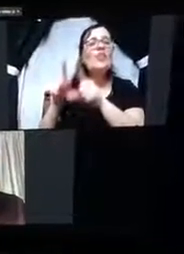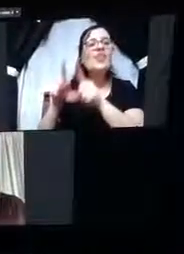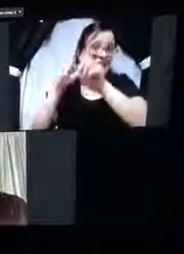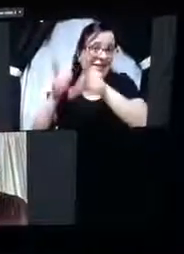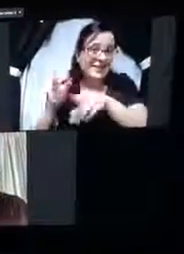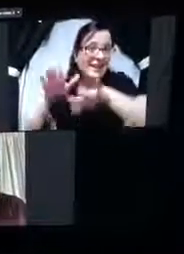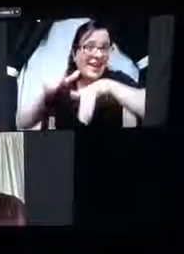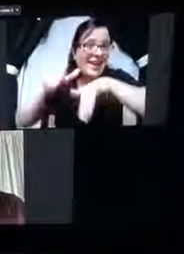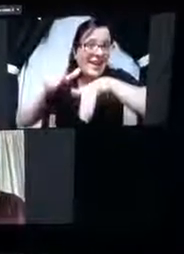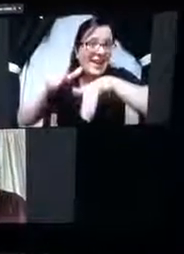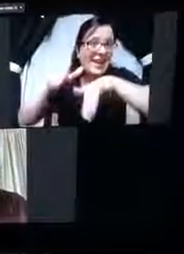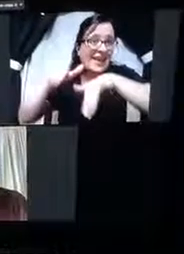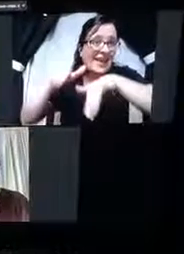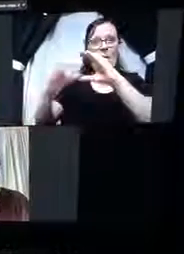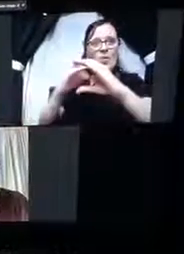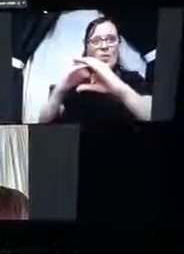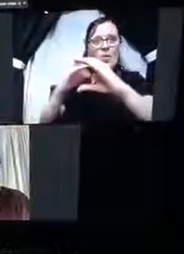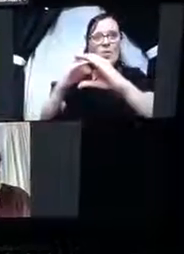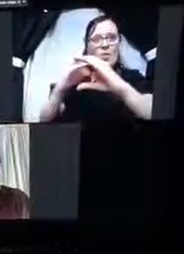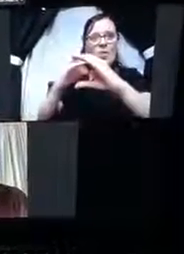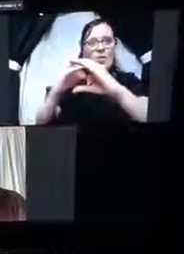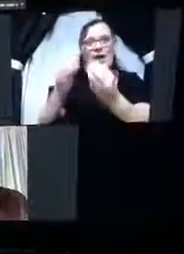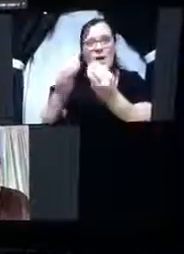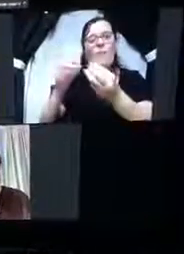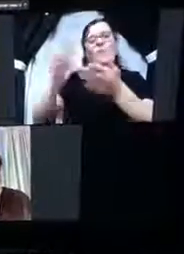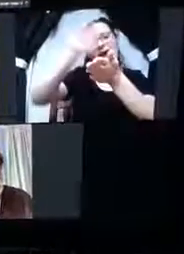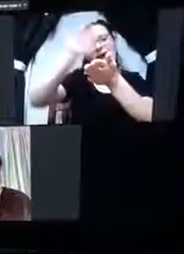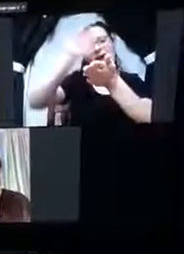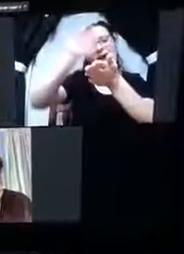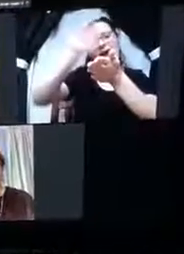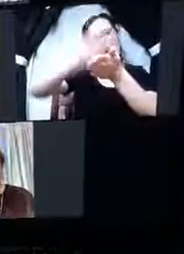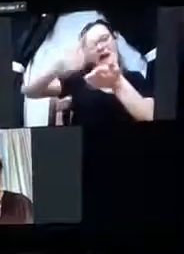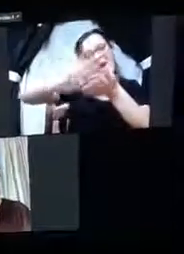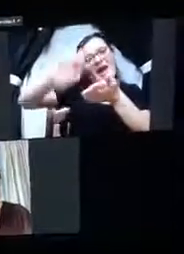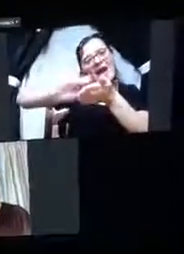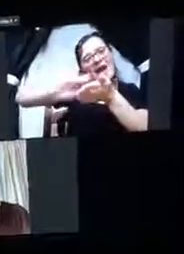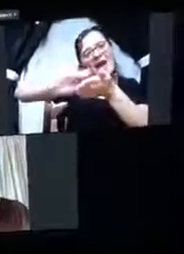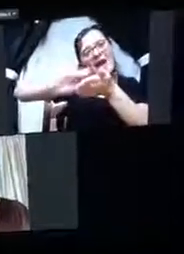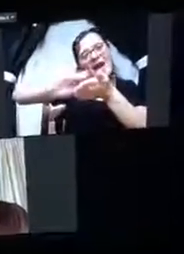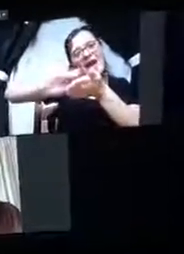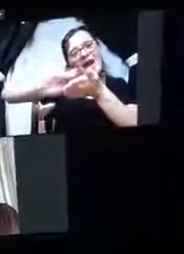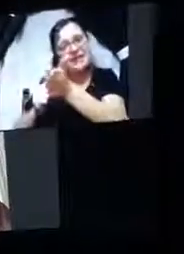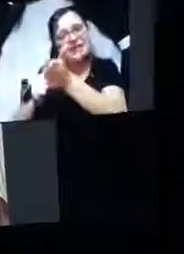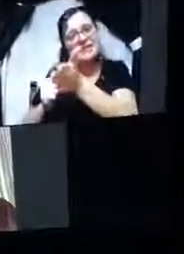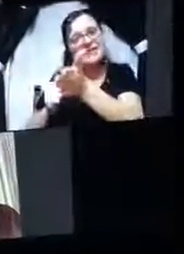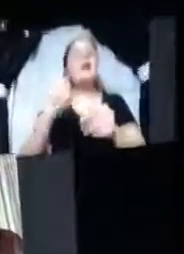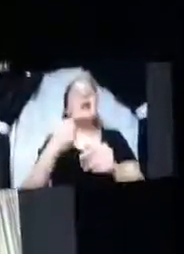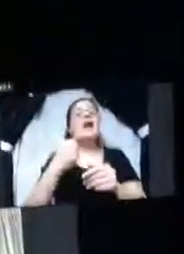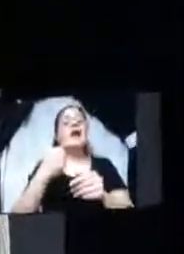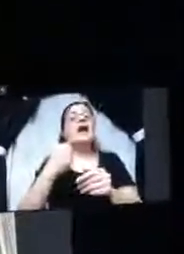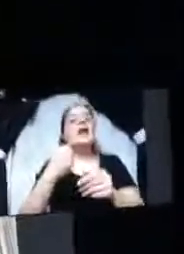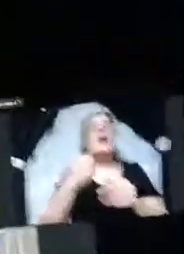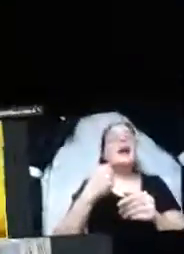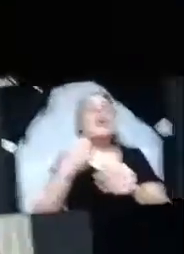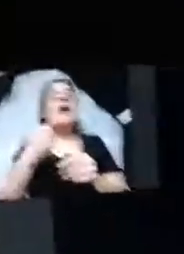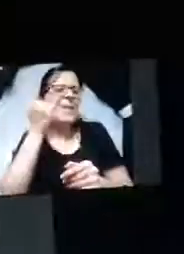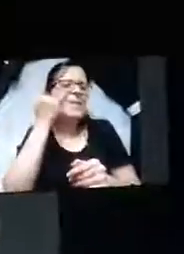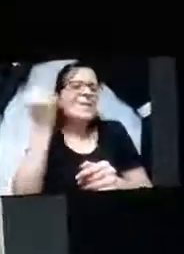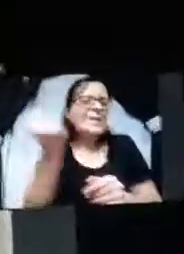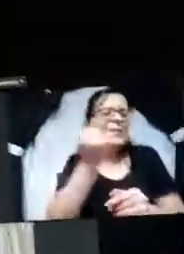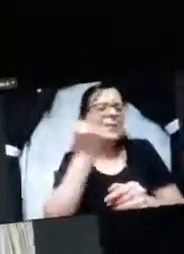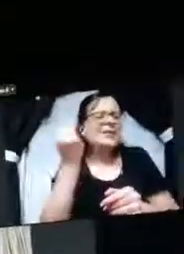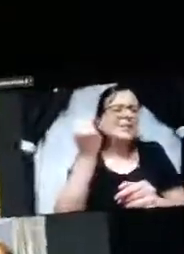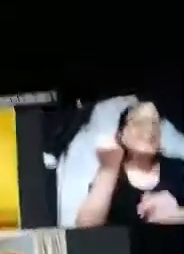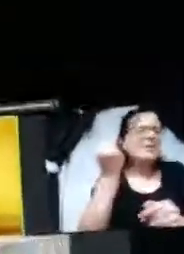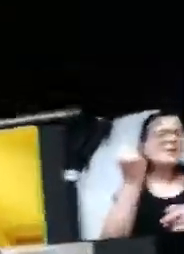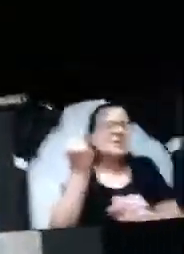para mí son fundamentales y que tenemos que todos los profesionales trabajemos en la línea que